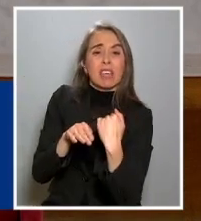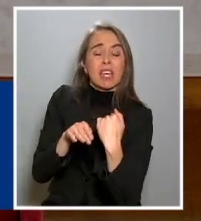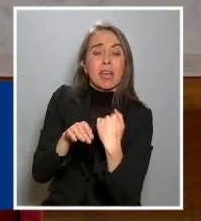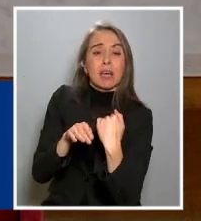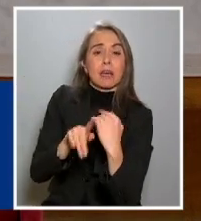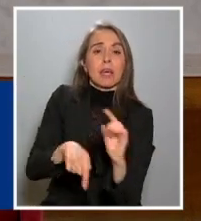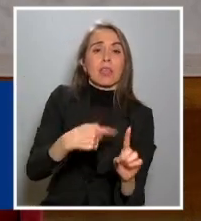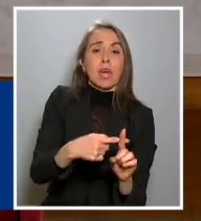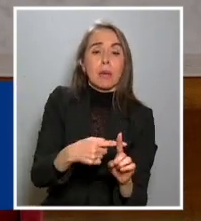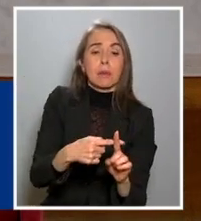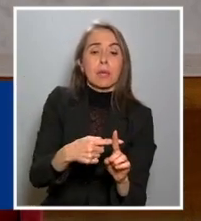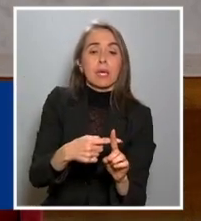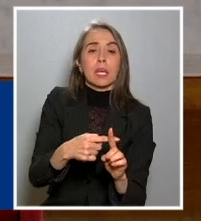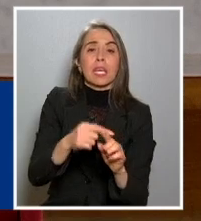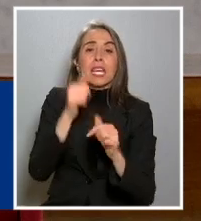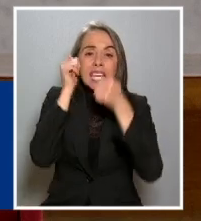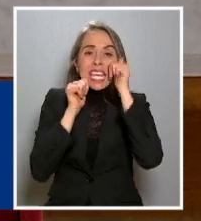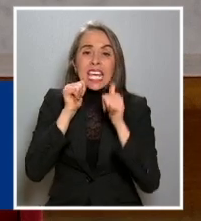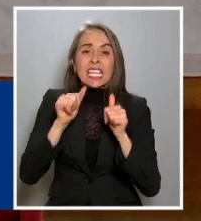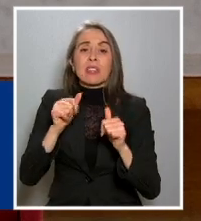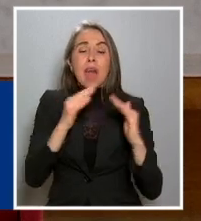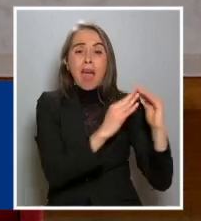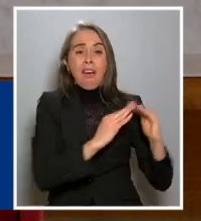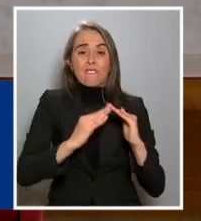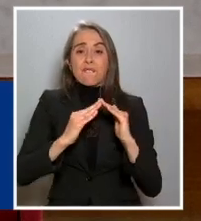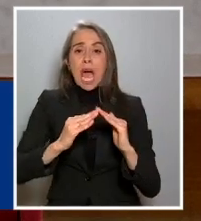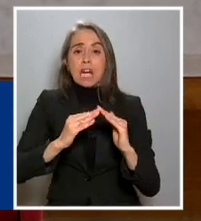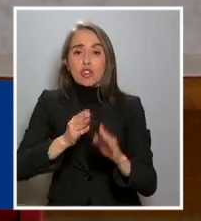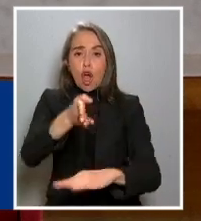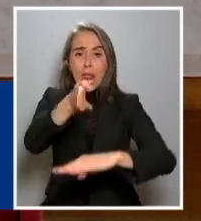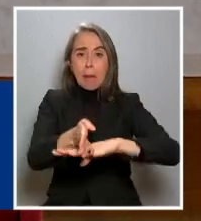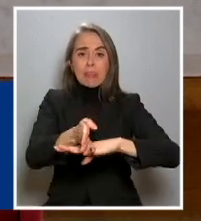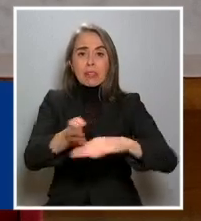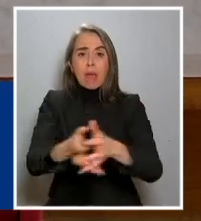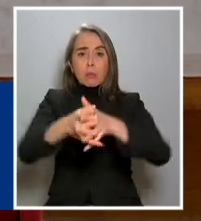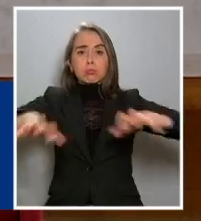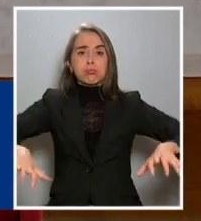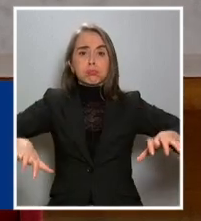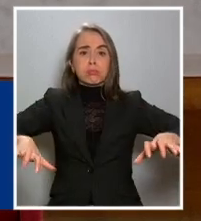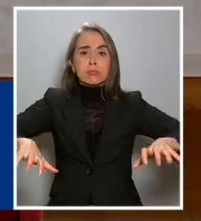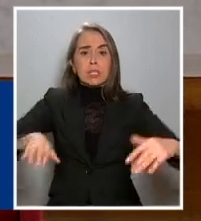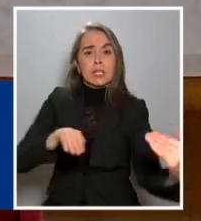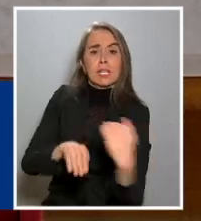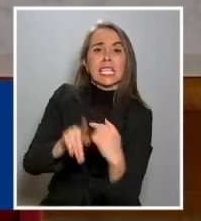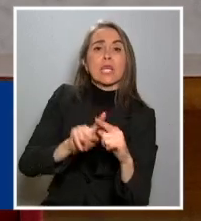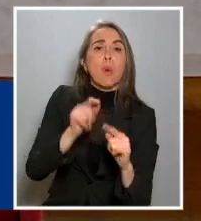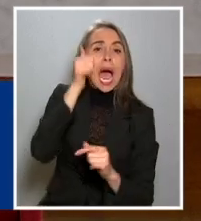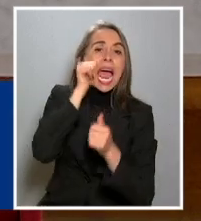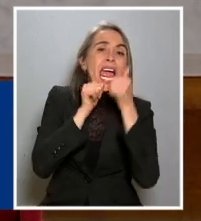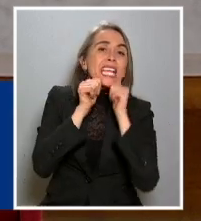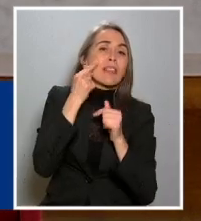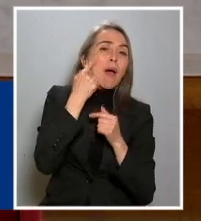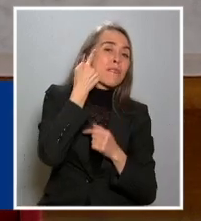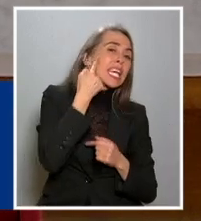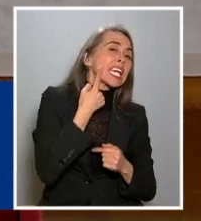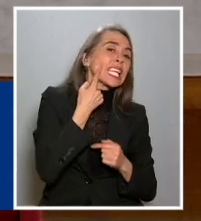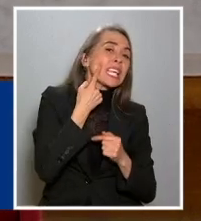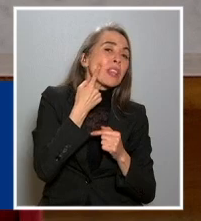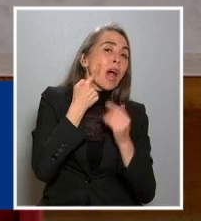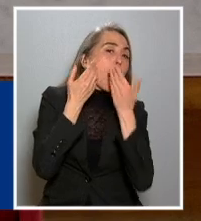vez cicatrices que dividen los barrios, que dividen las ciudades en sus barrios más pobres.